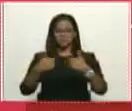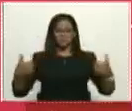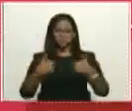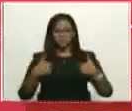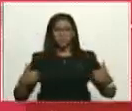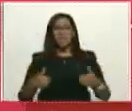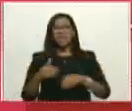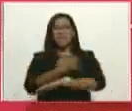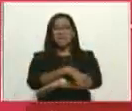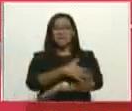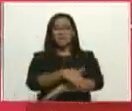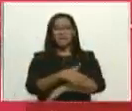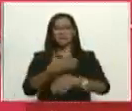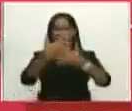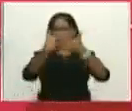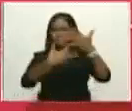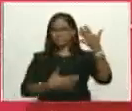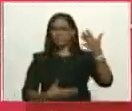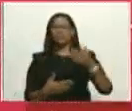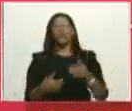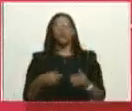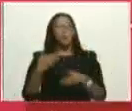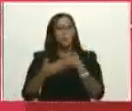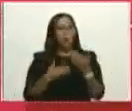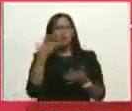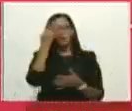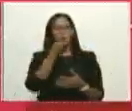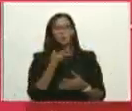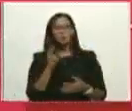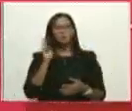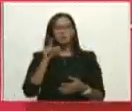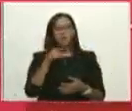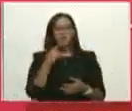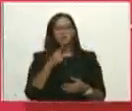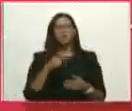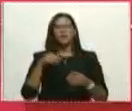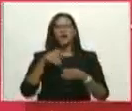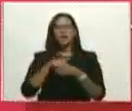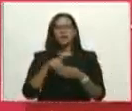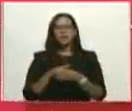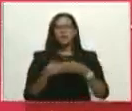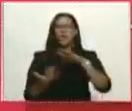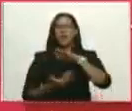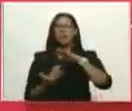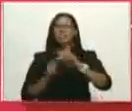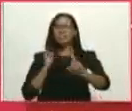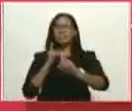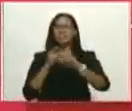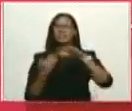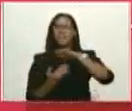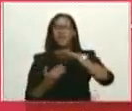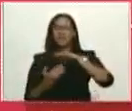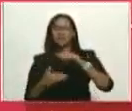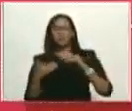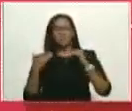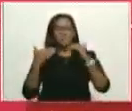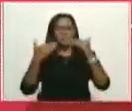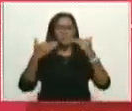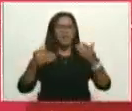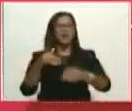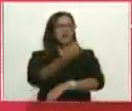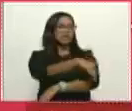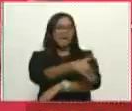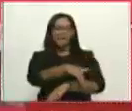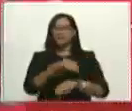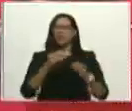que ver con un proceso hermoso que usted ordenó de ir a elecciones por la base, desde la base, en cada calle, en cada comunidad, en cada